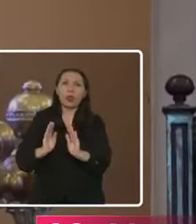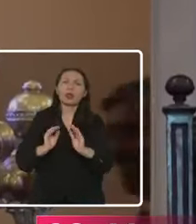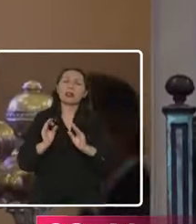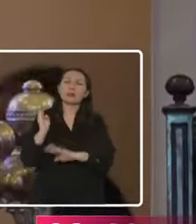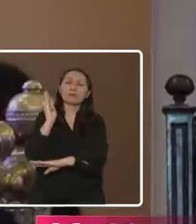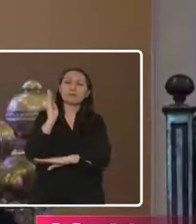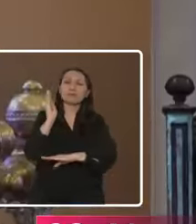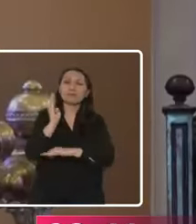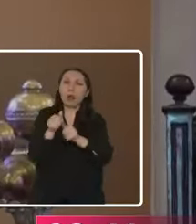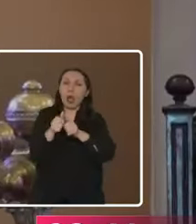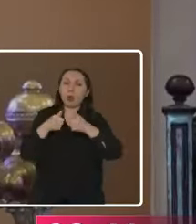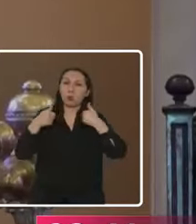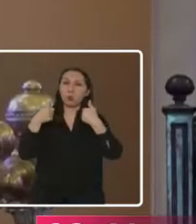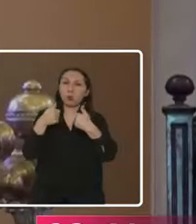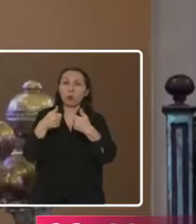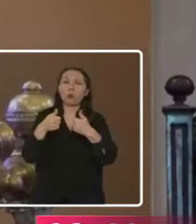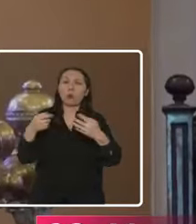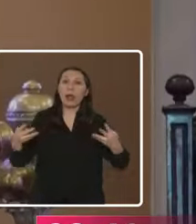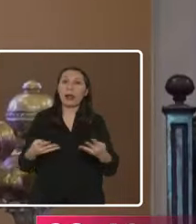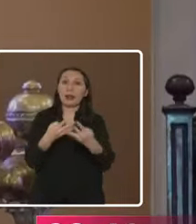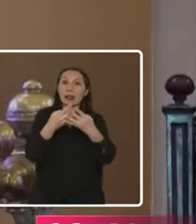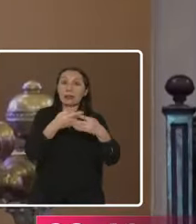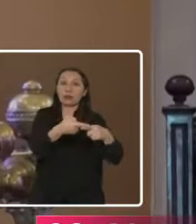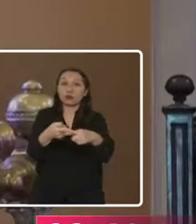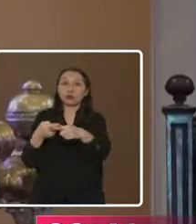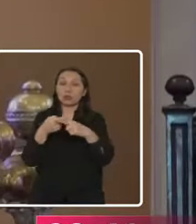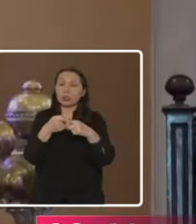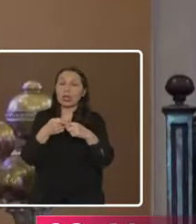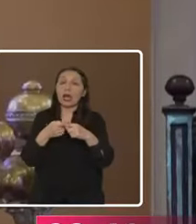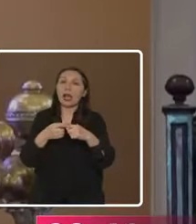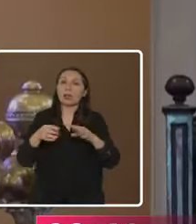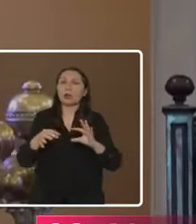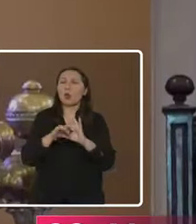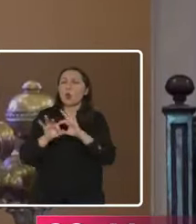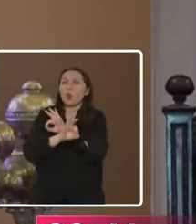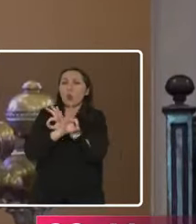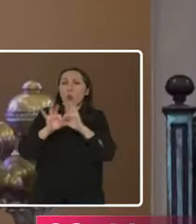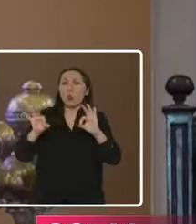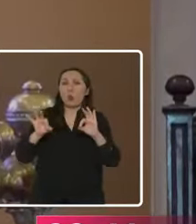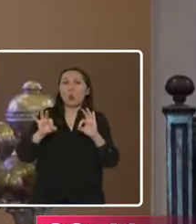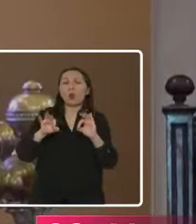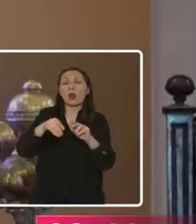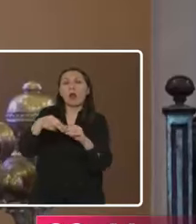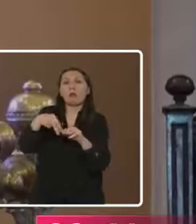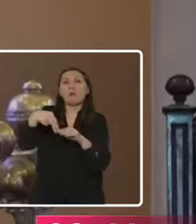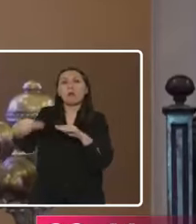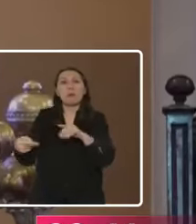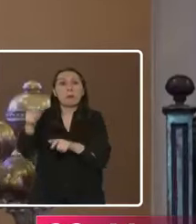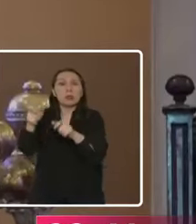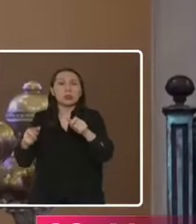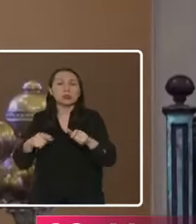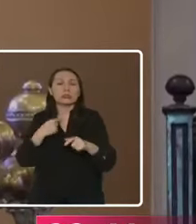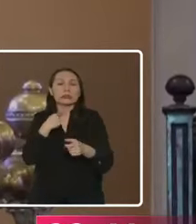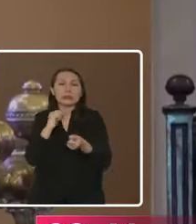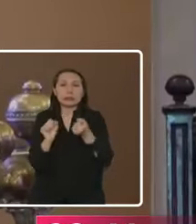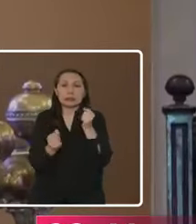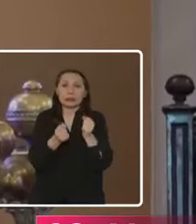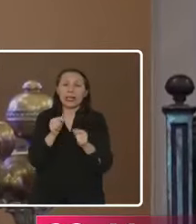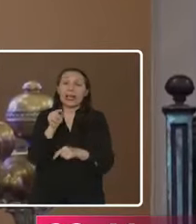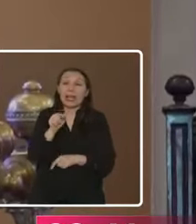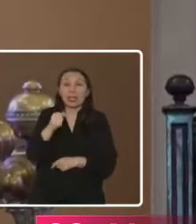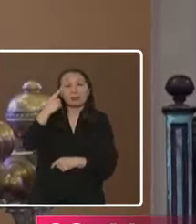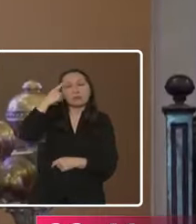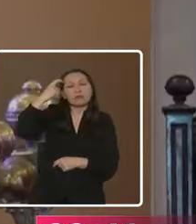autoridad, de tejer la red social que nunca dejara caer al afligido. Y esos son